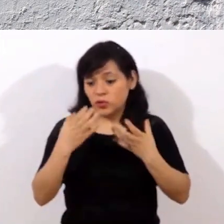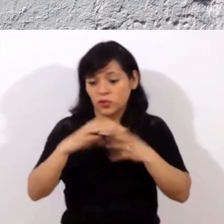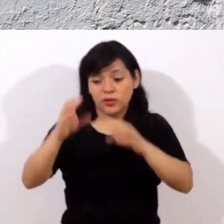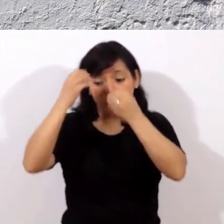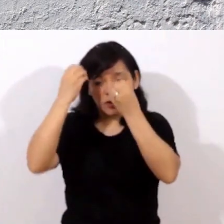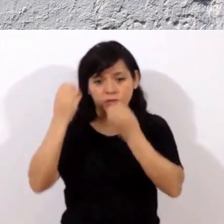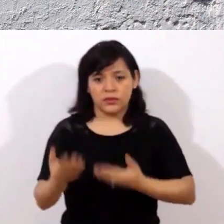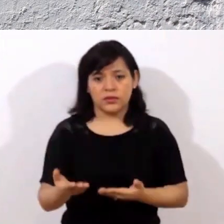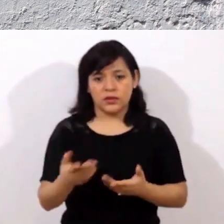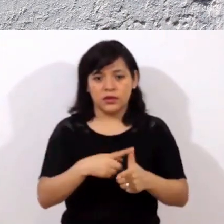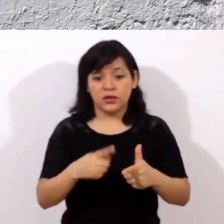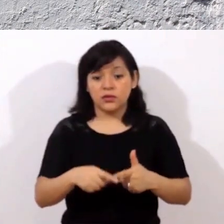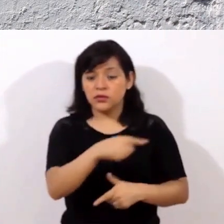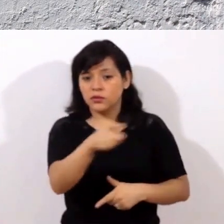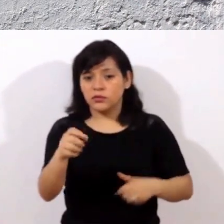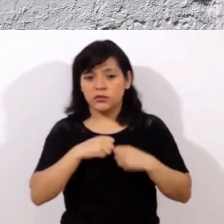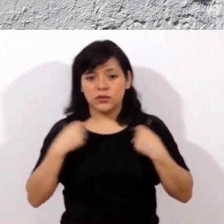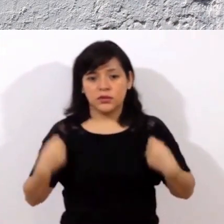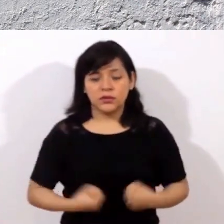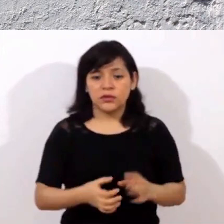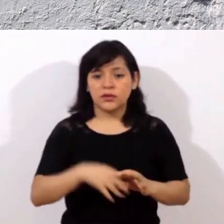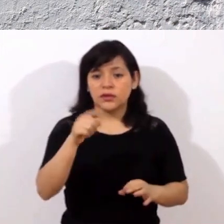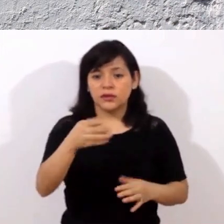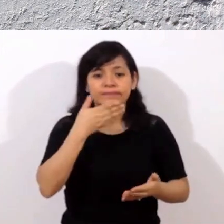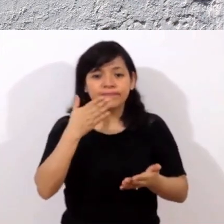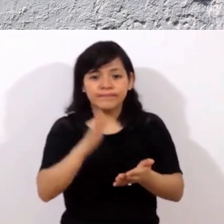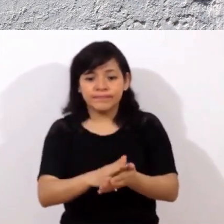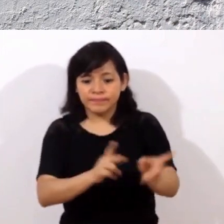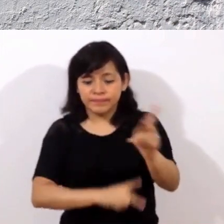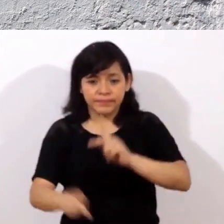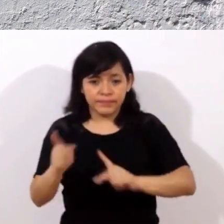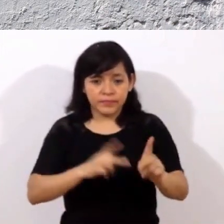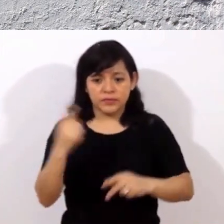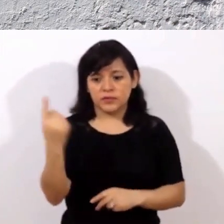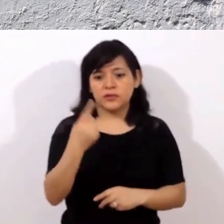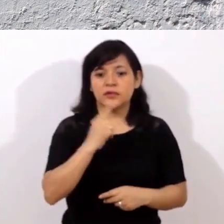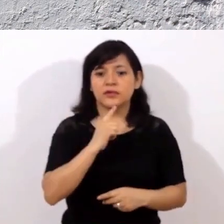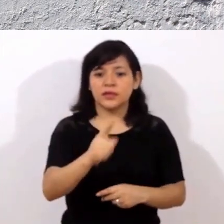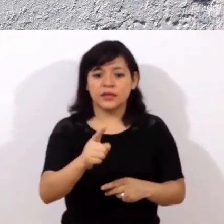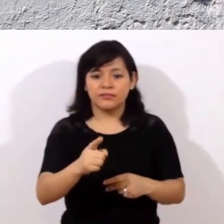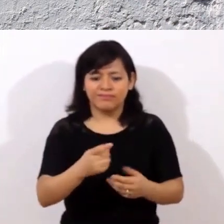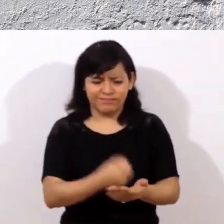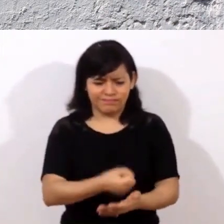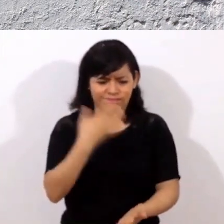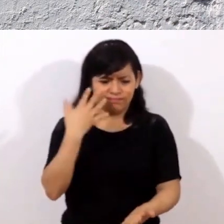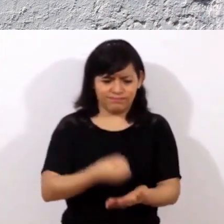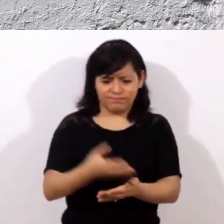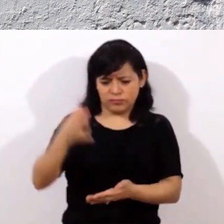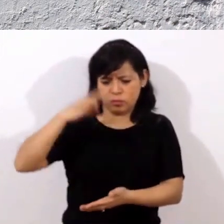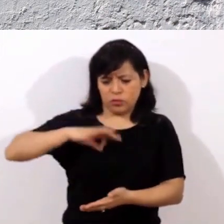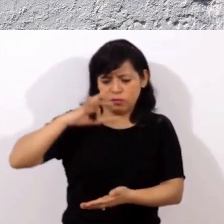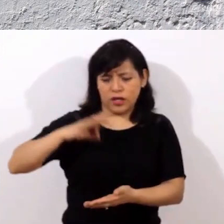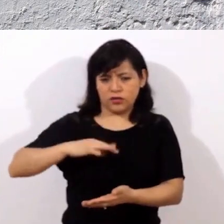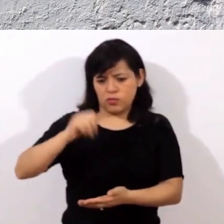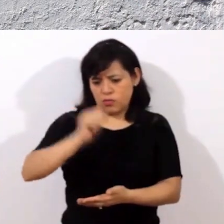malos de este mal pueblo solamente se están enriqueciendo con el pecado mismo del